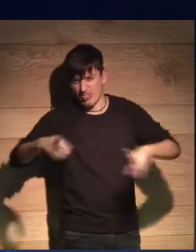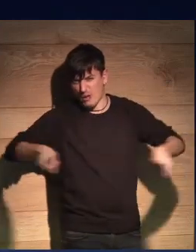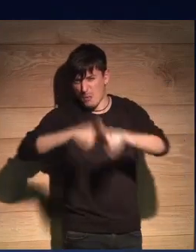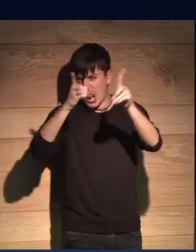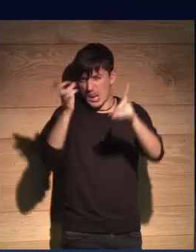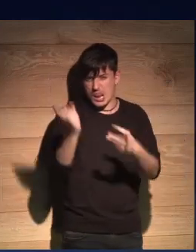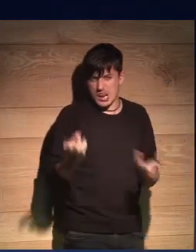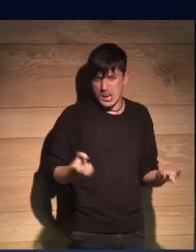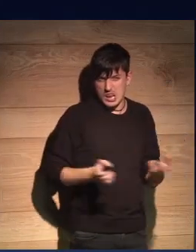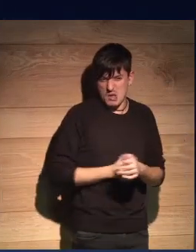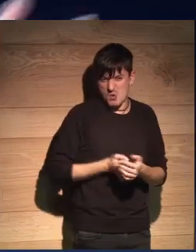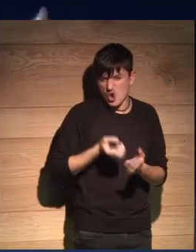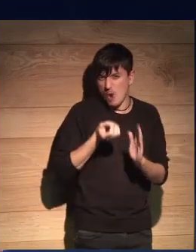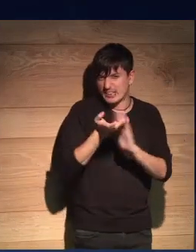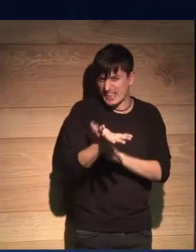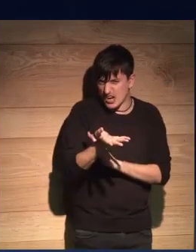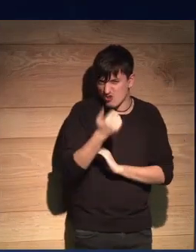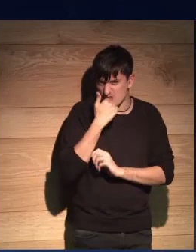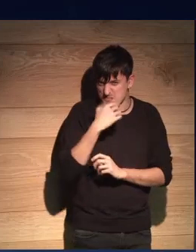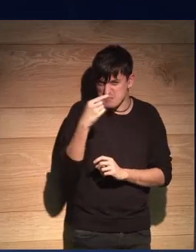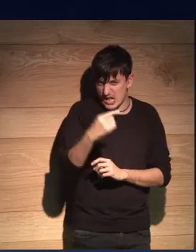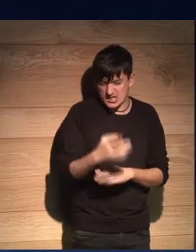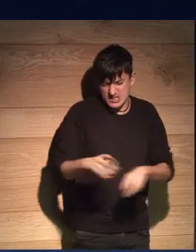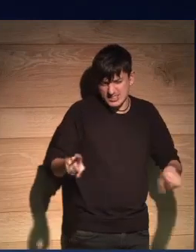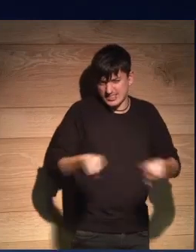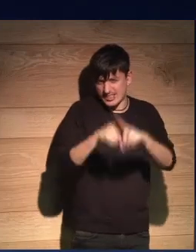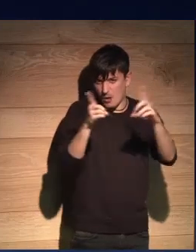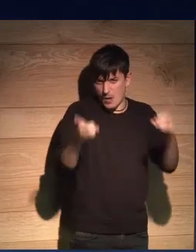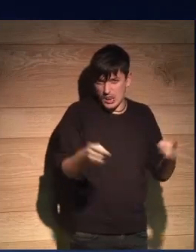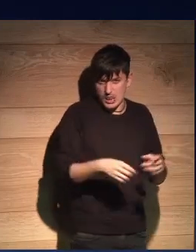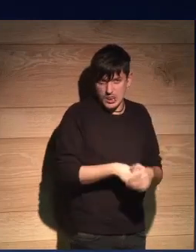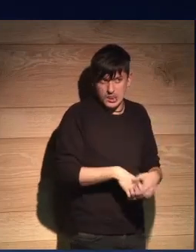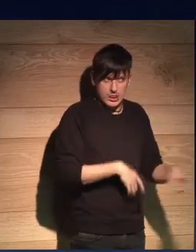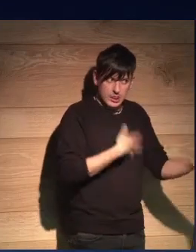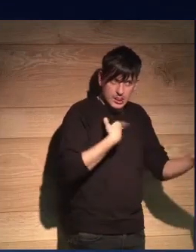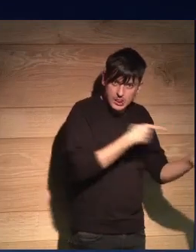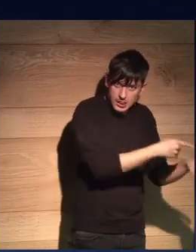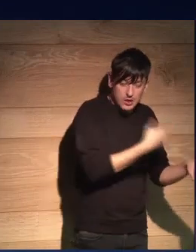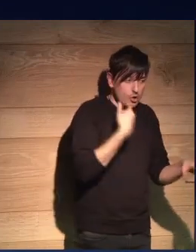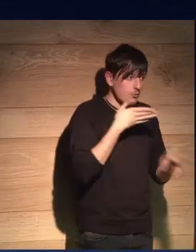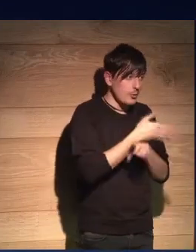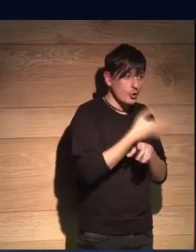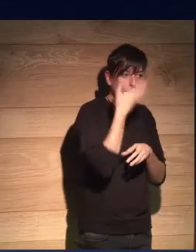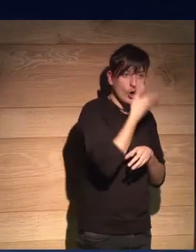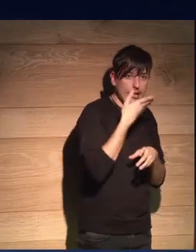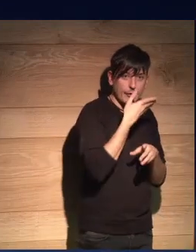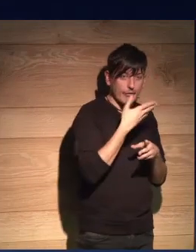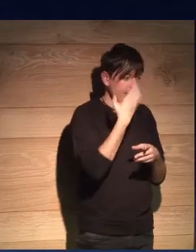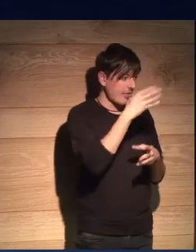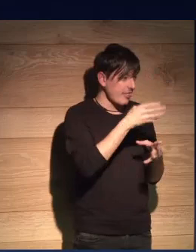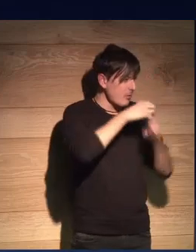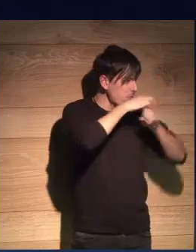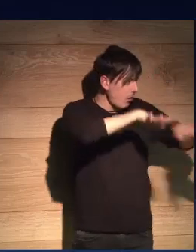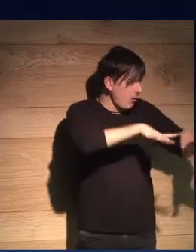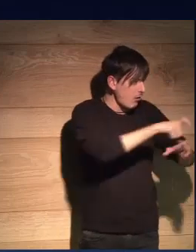que de alguien te deja allí un comentario, da igual, eso da igual cuando ves estas cosas. O cuando vas a un colegio a divulgar la ciencia y ves a los chavales allí emocionados